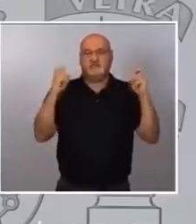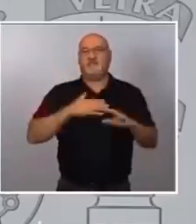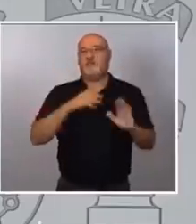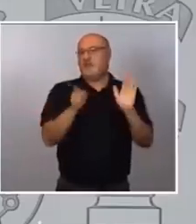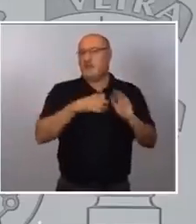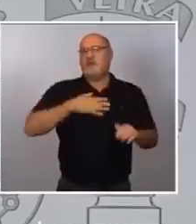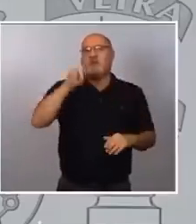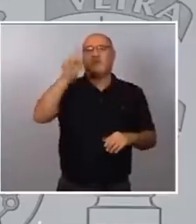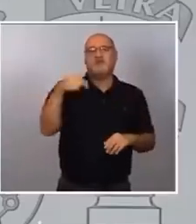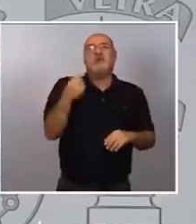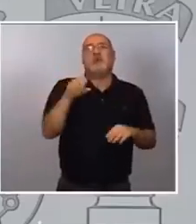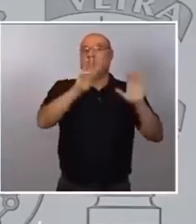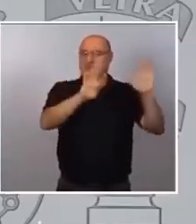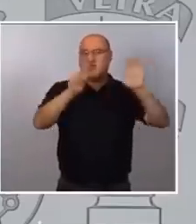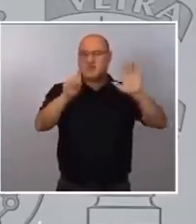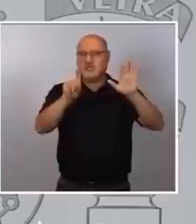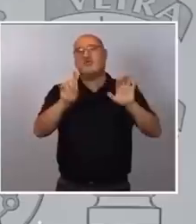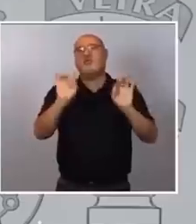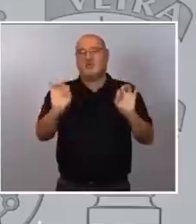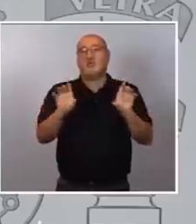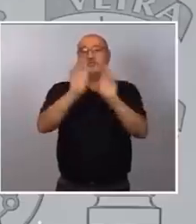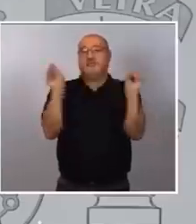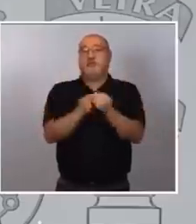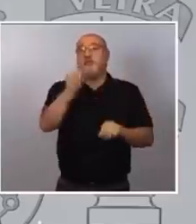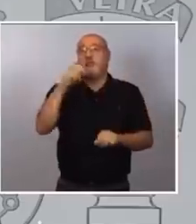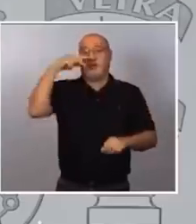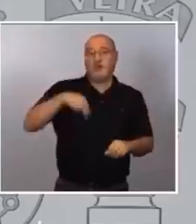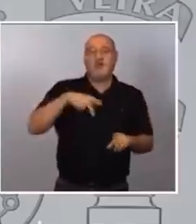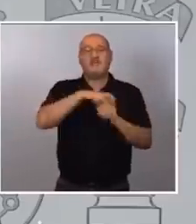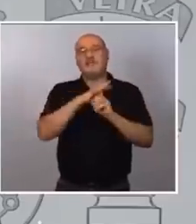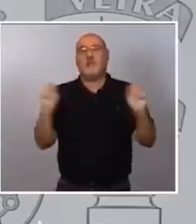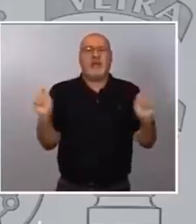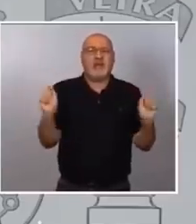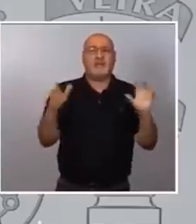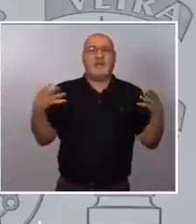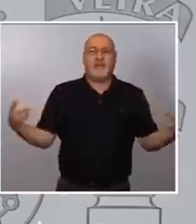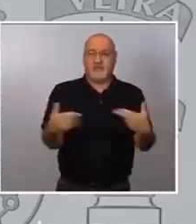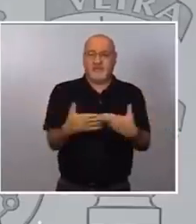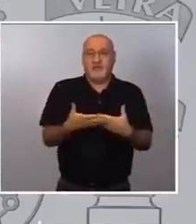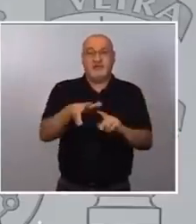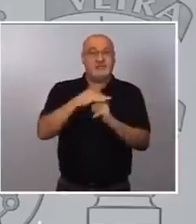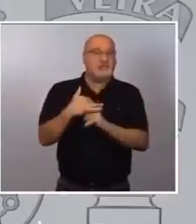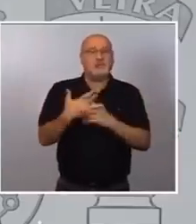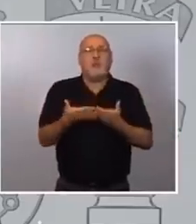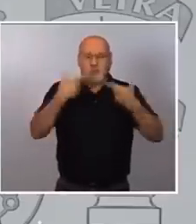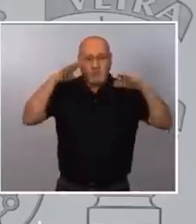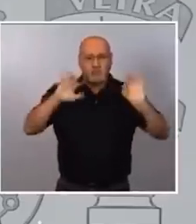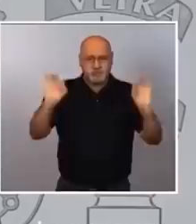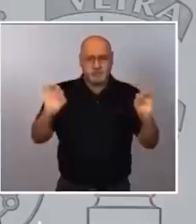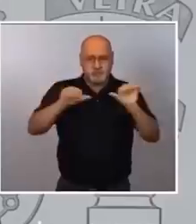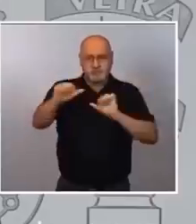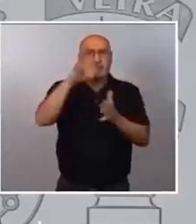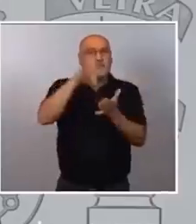de 1 de junio de los estados de alarma, excepción y sitio, contempla la declaración del estado de alarma para este supuesto